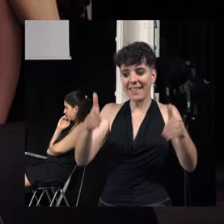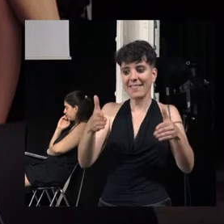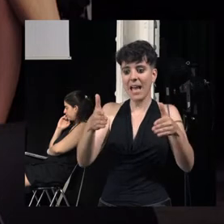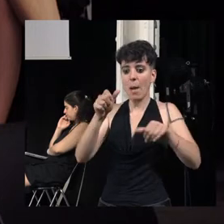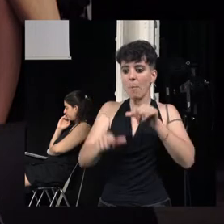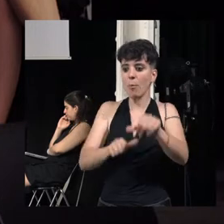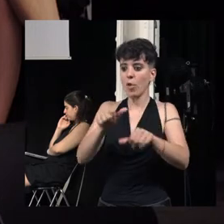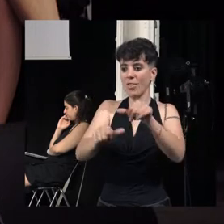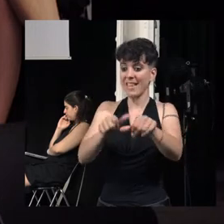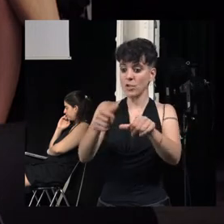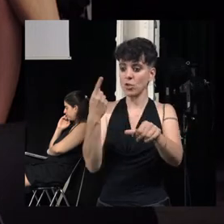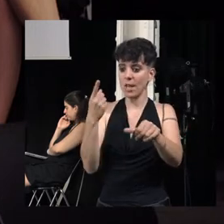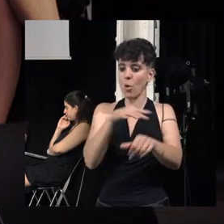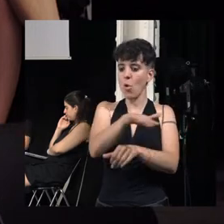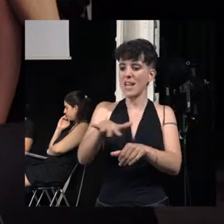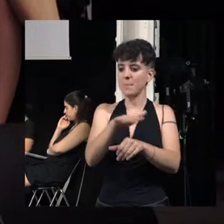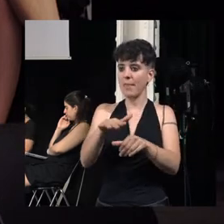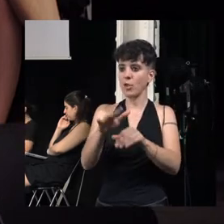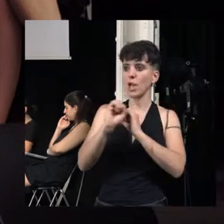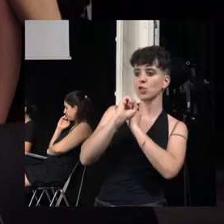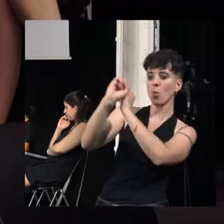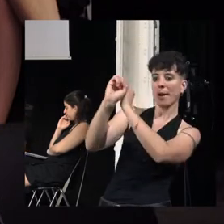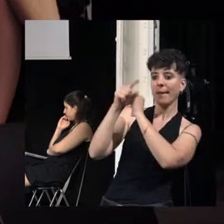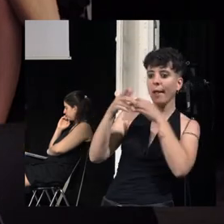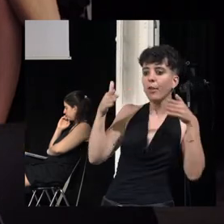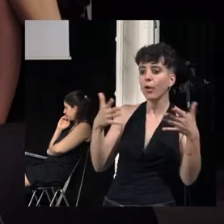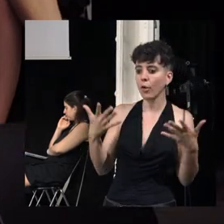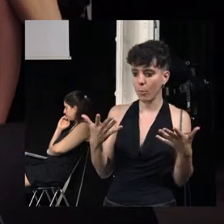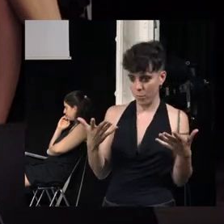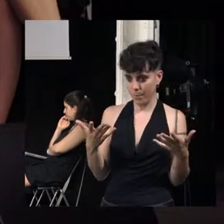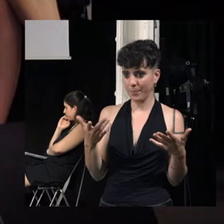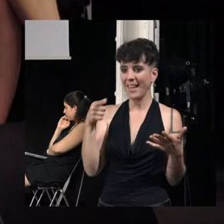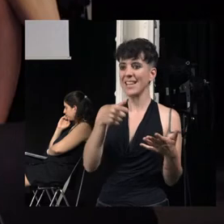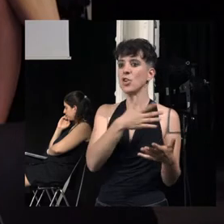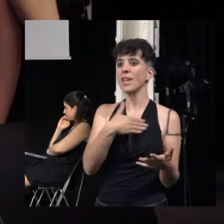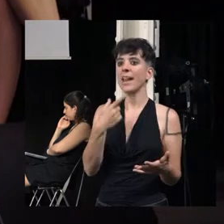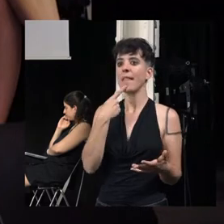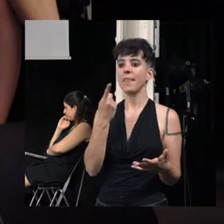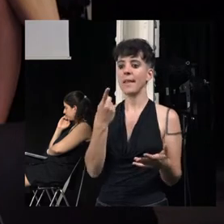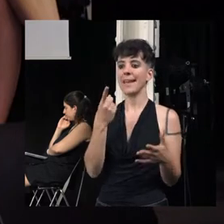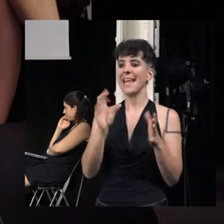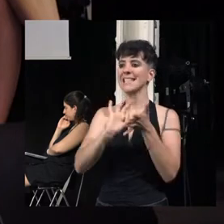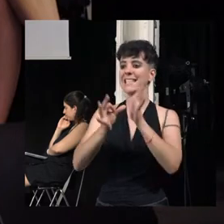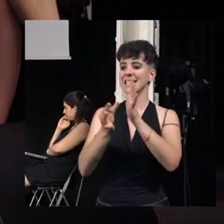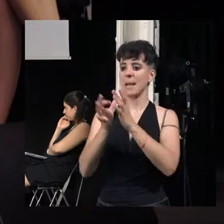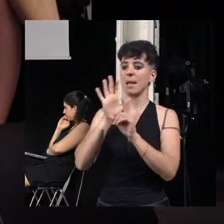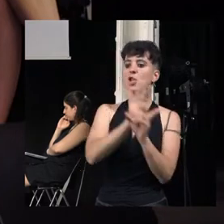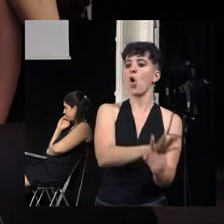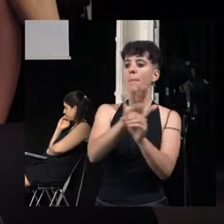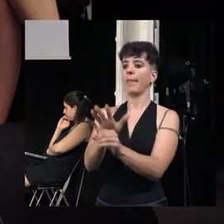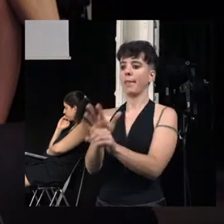de reproducción de estos espacios de subordinación. Esto no significa un olvido de los sistemas de opresión que se